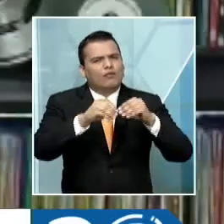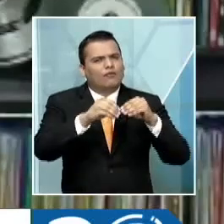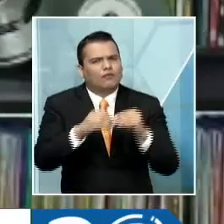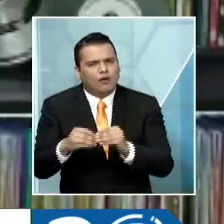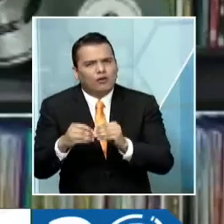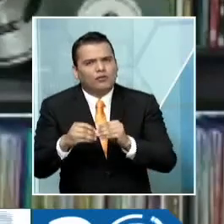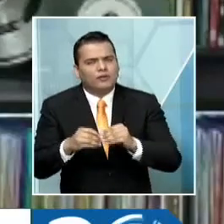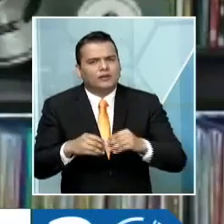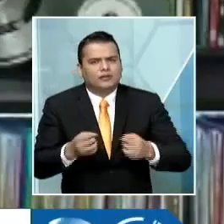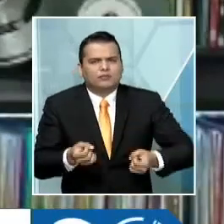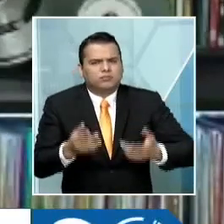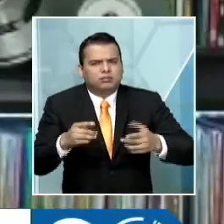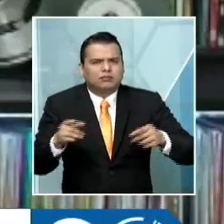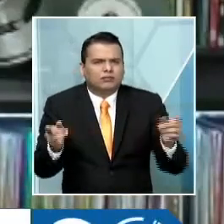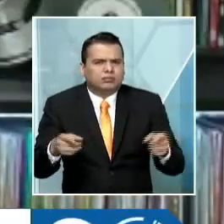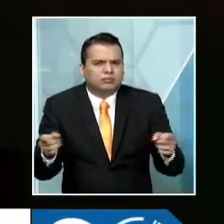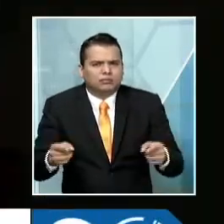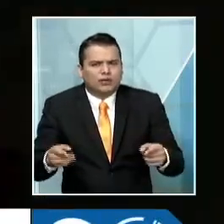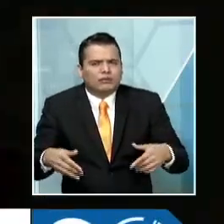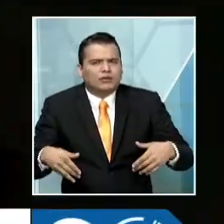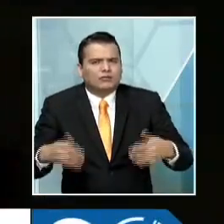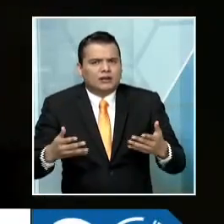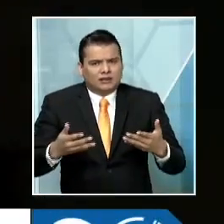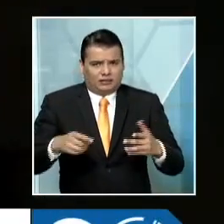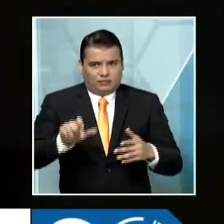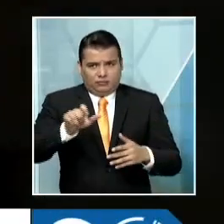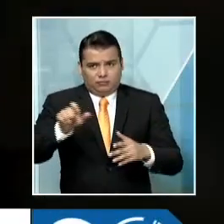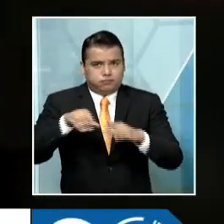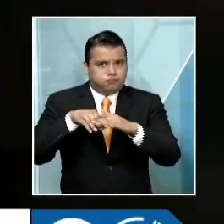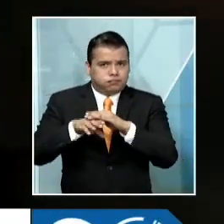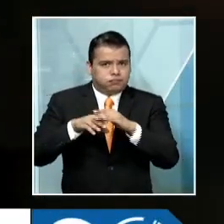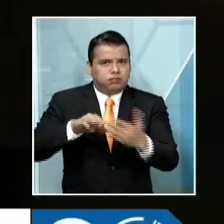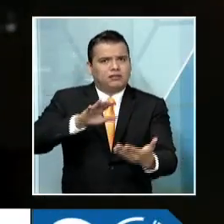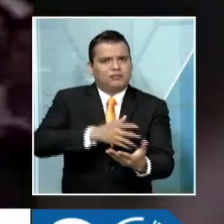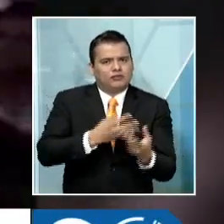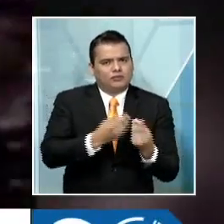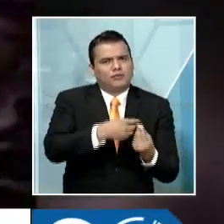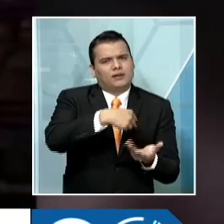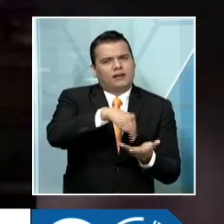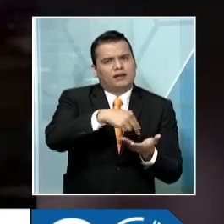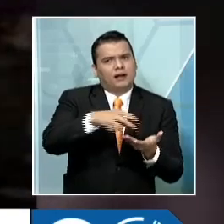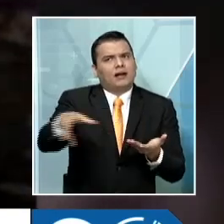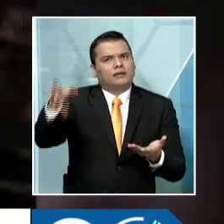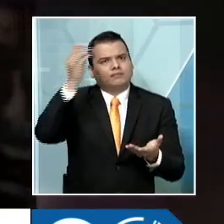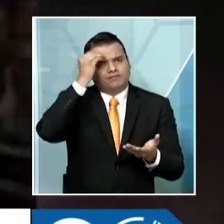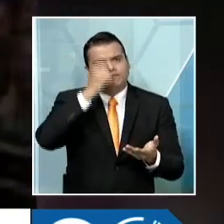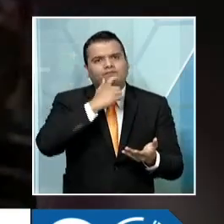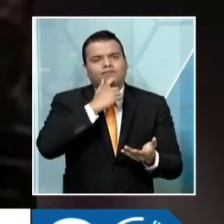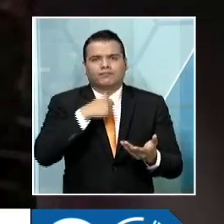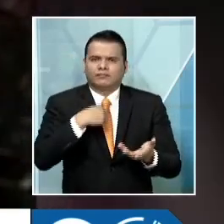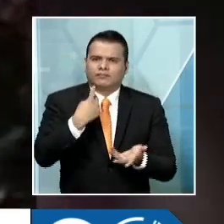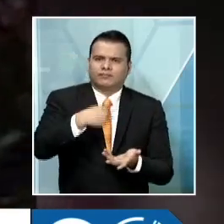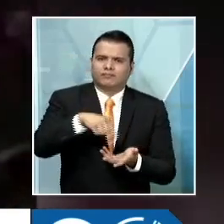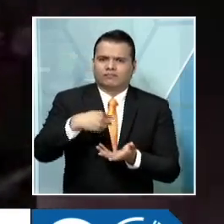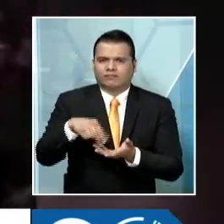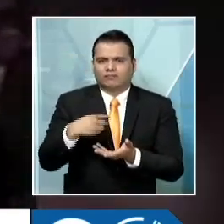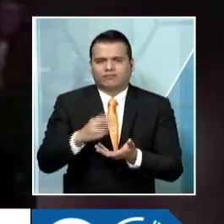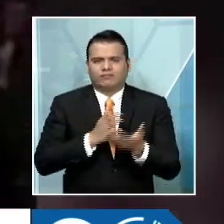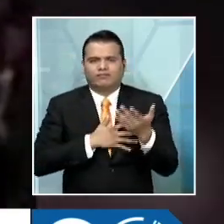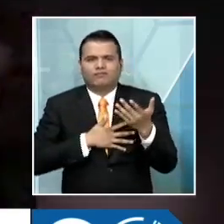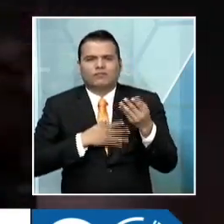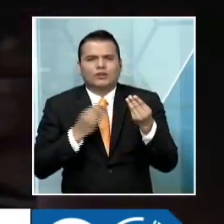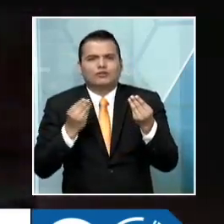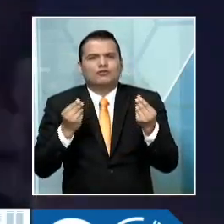debía improvisar en tarima. A los melómanos y coleccionistas, a los bailadores, nos enseñó cómo se podía bailar salsa